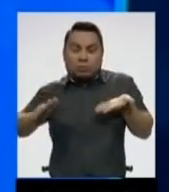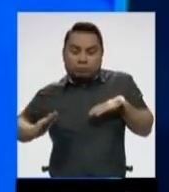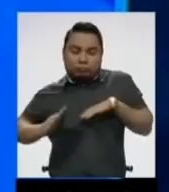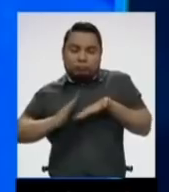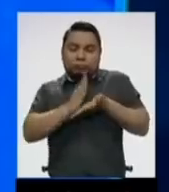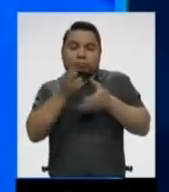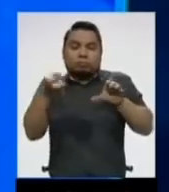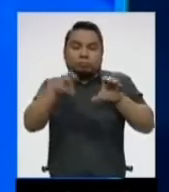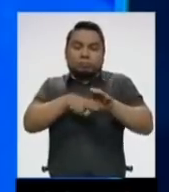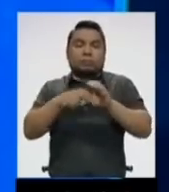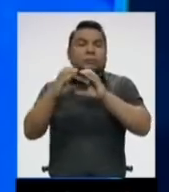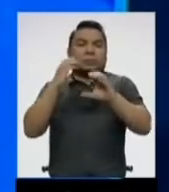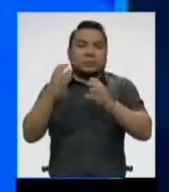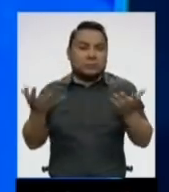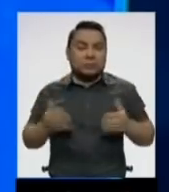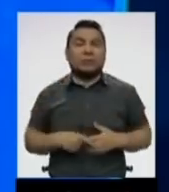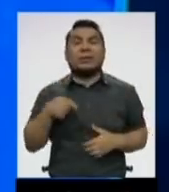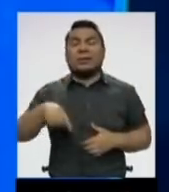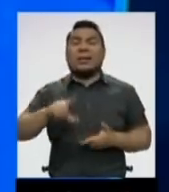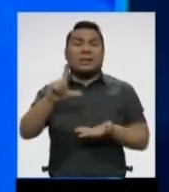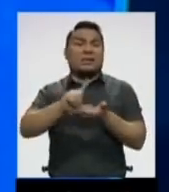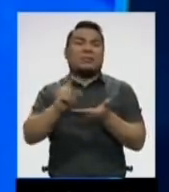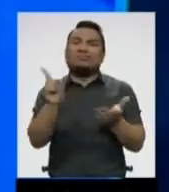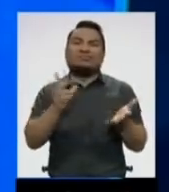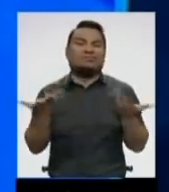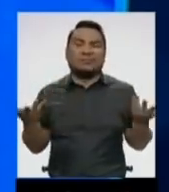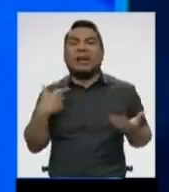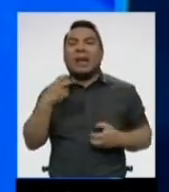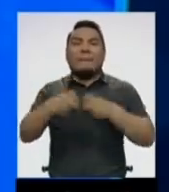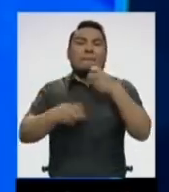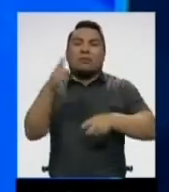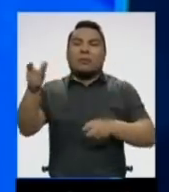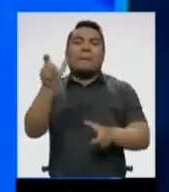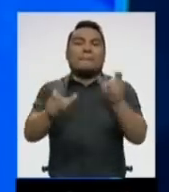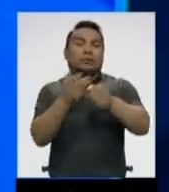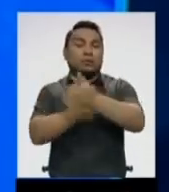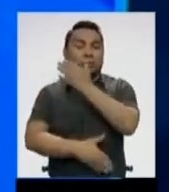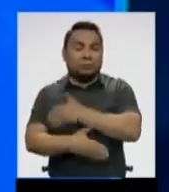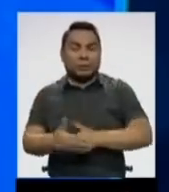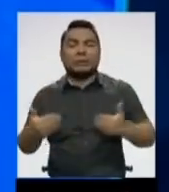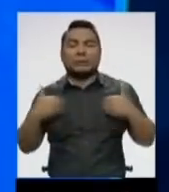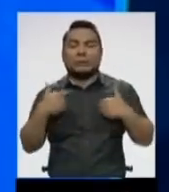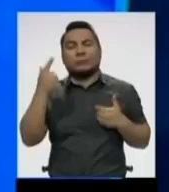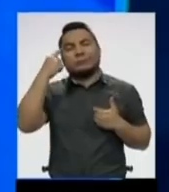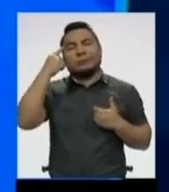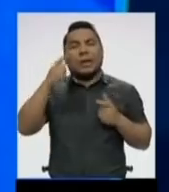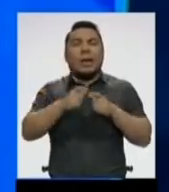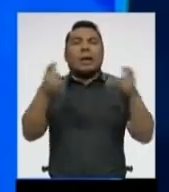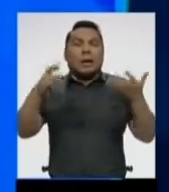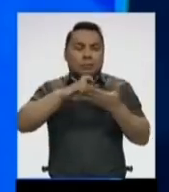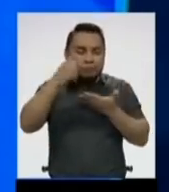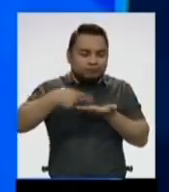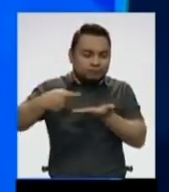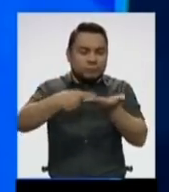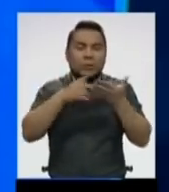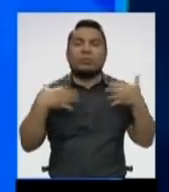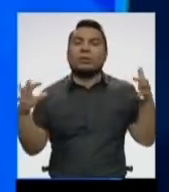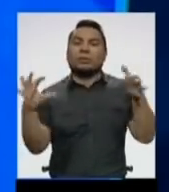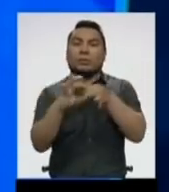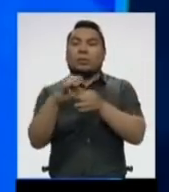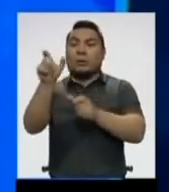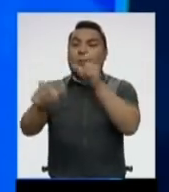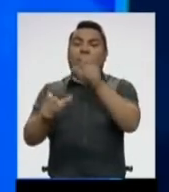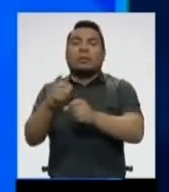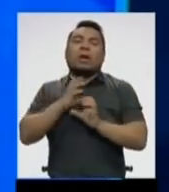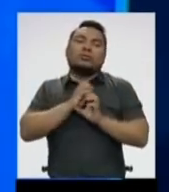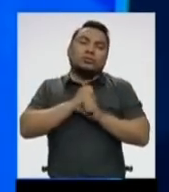ningún problema. No está hecha Lima para las personas con discapacidad. Tenemos que tener un gran plan que permita articular para que las personas que